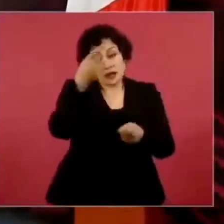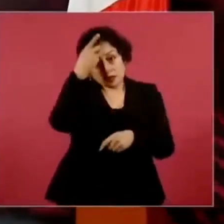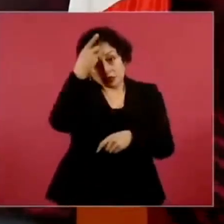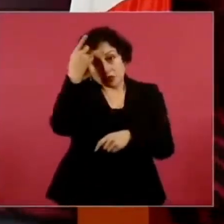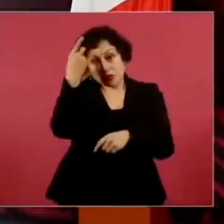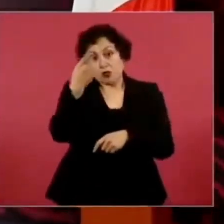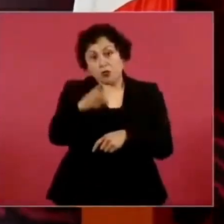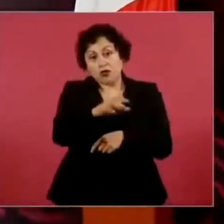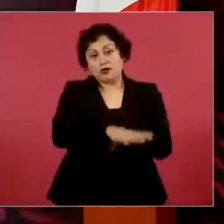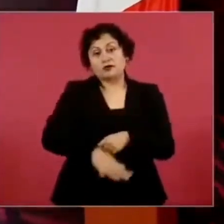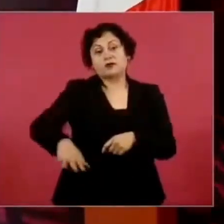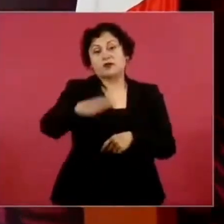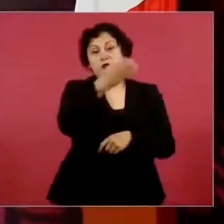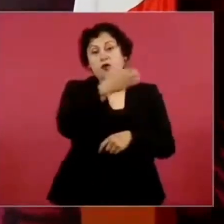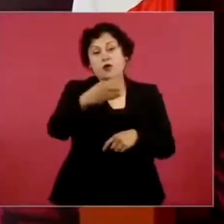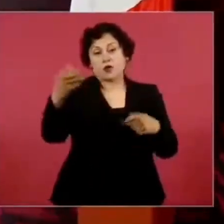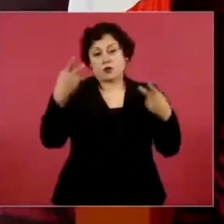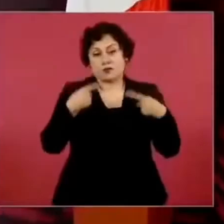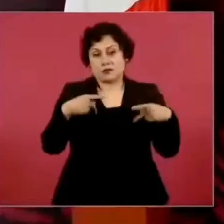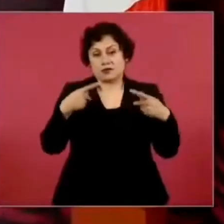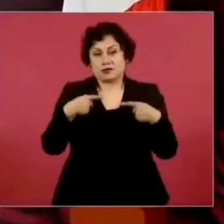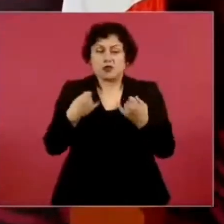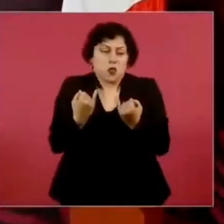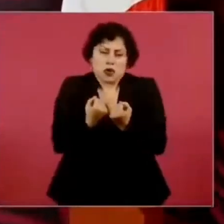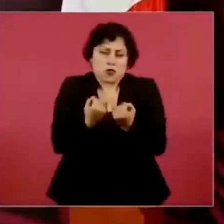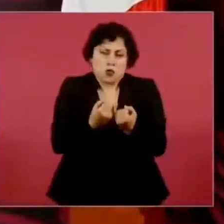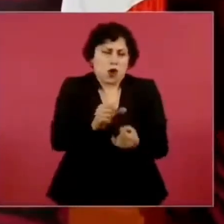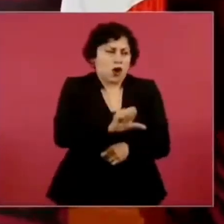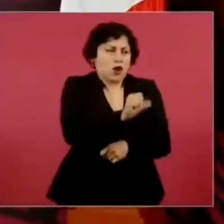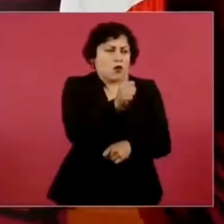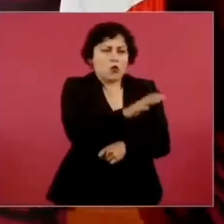porque el General Cárdenas entrega